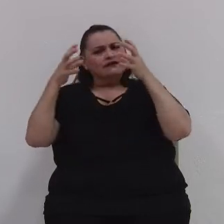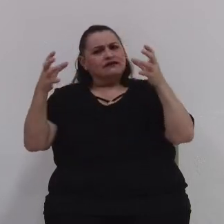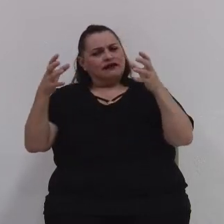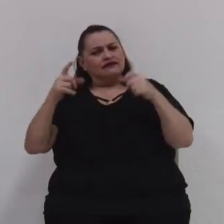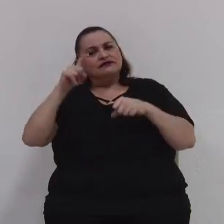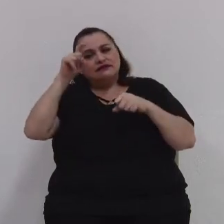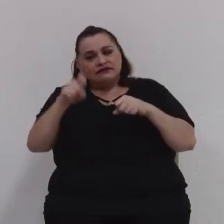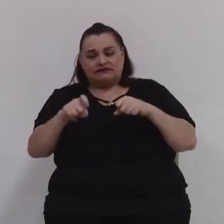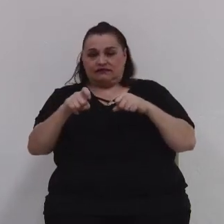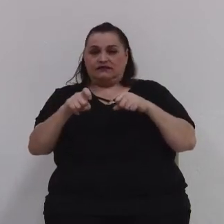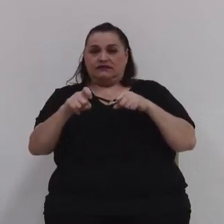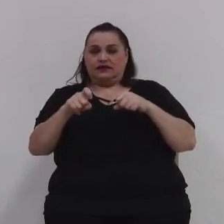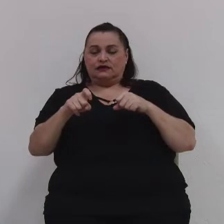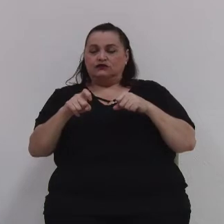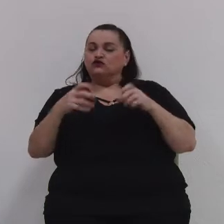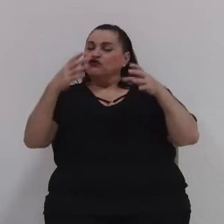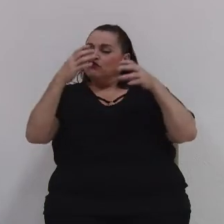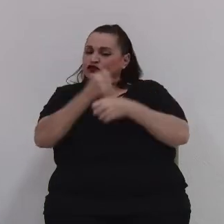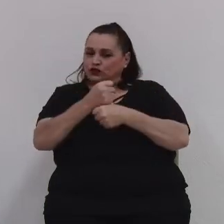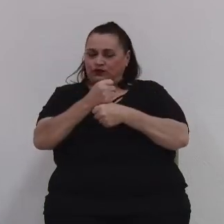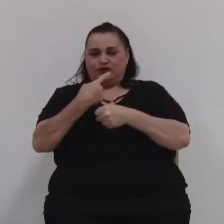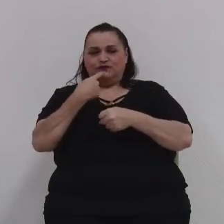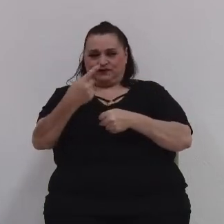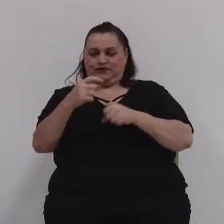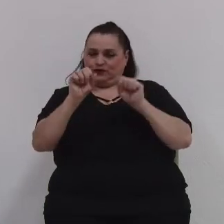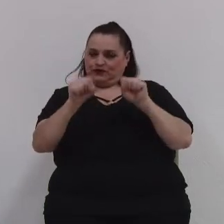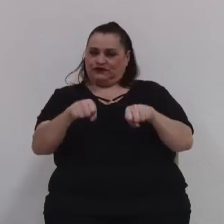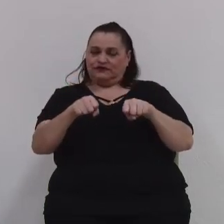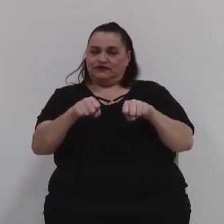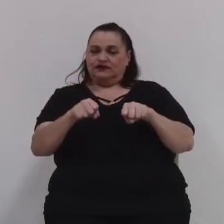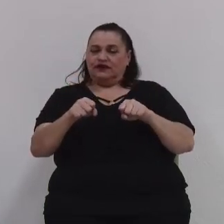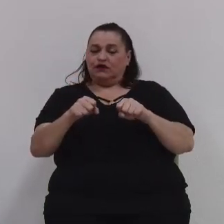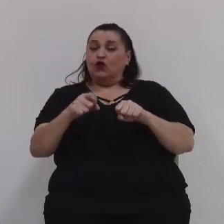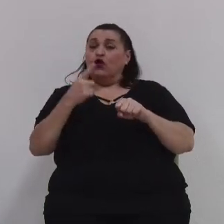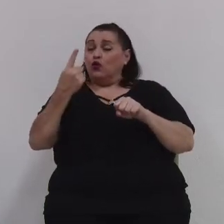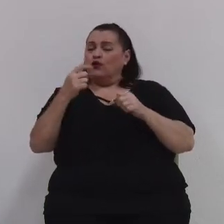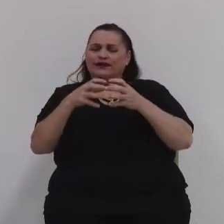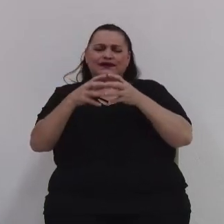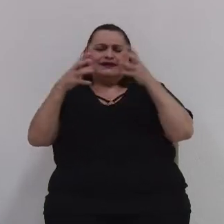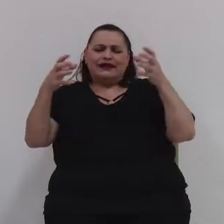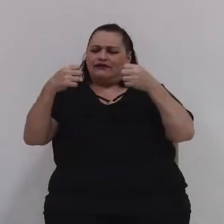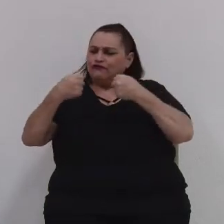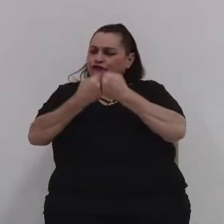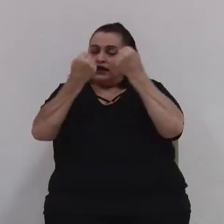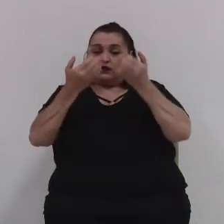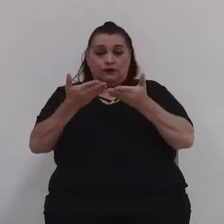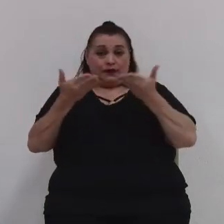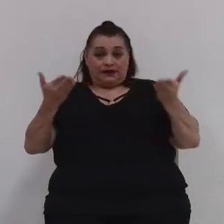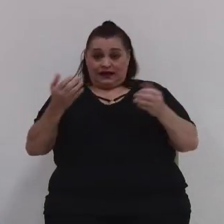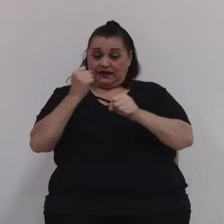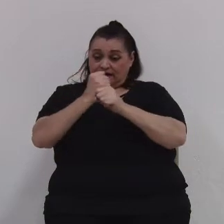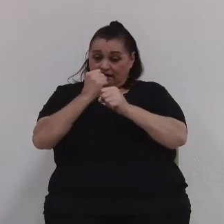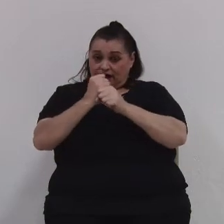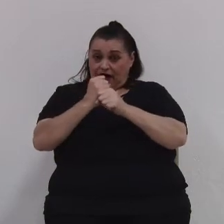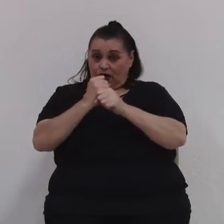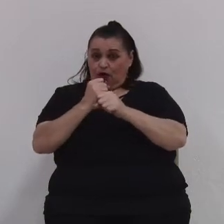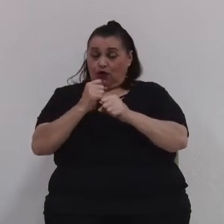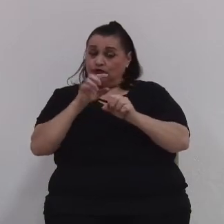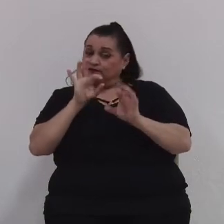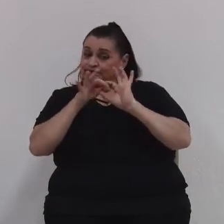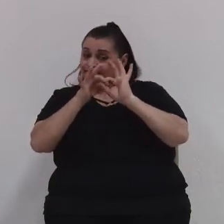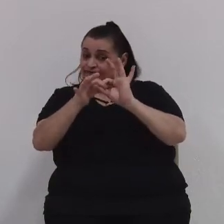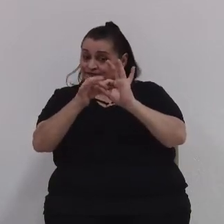tenemos de manera lo más resumida posible. Un gran desafío que tenemos en materia de trabajo, en materia laboral, es que